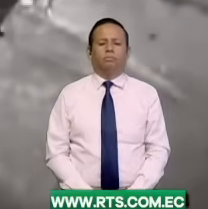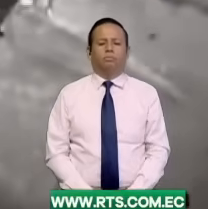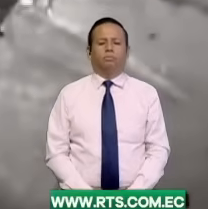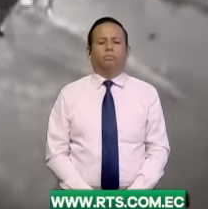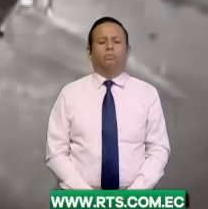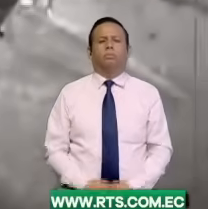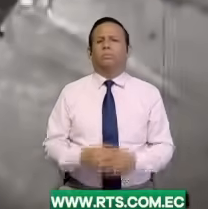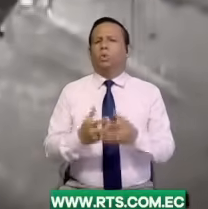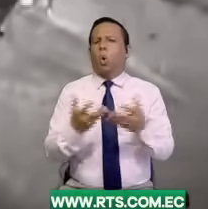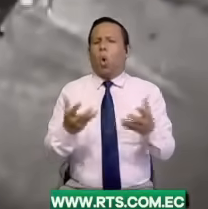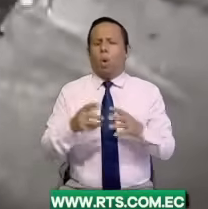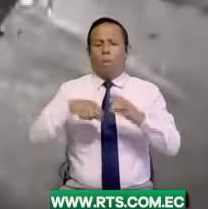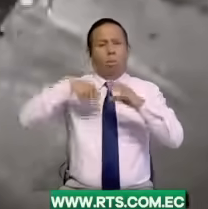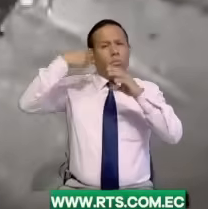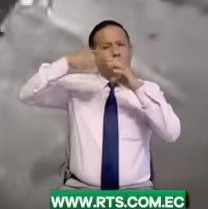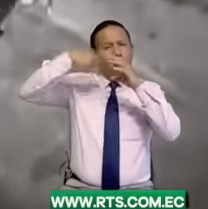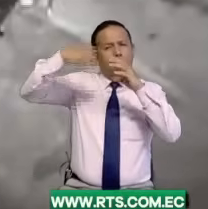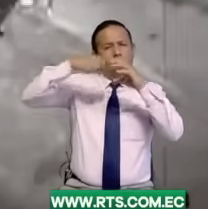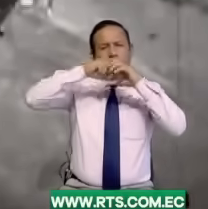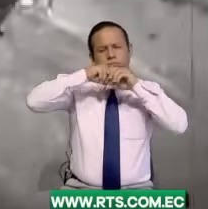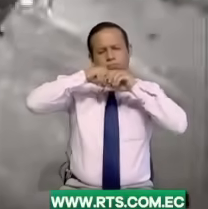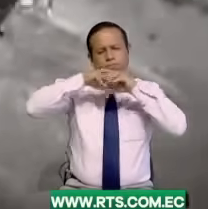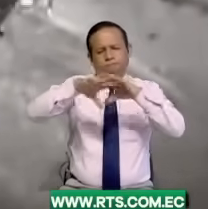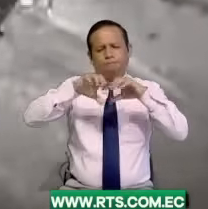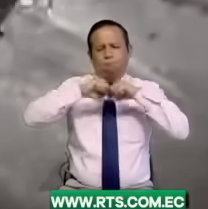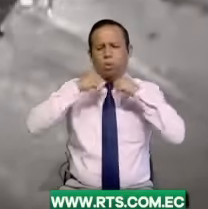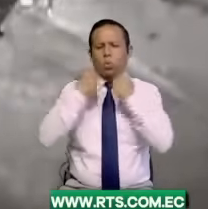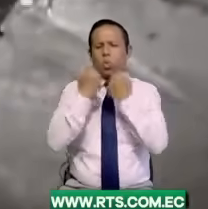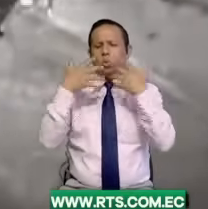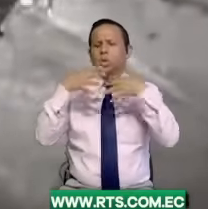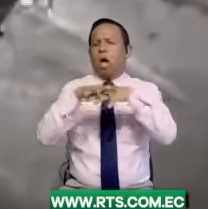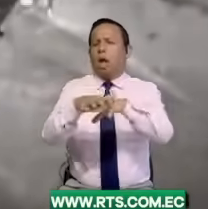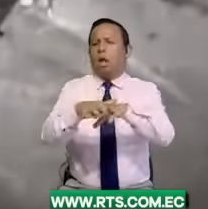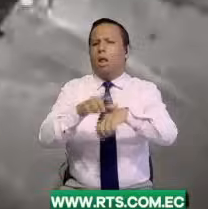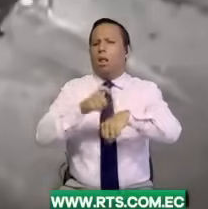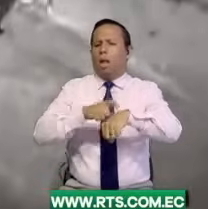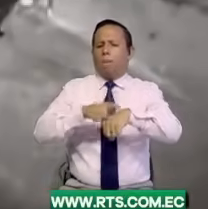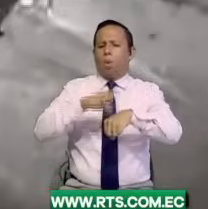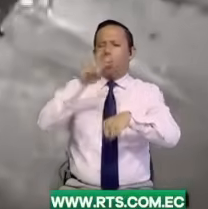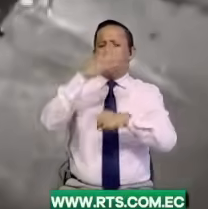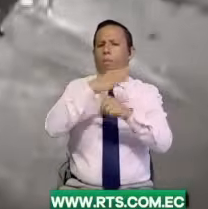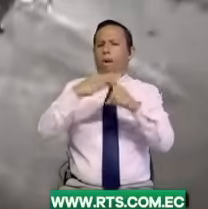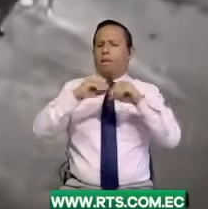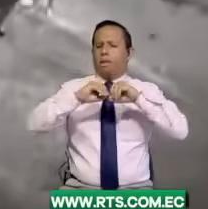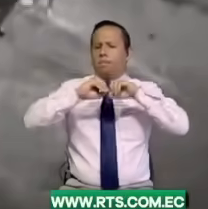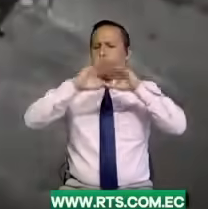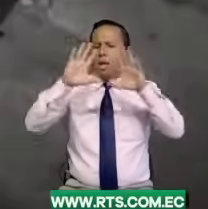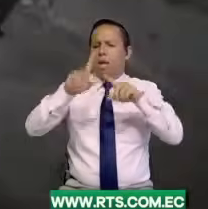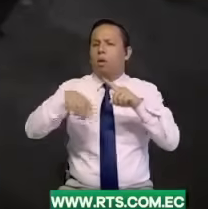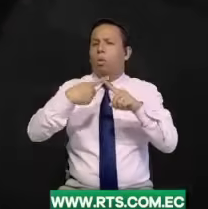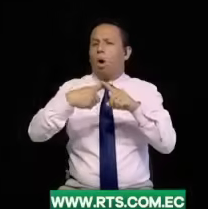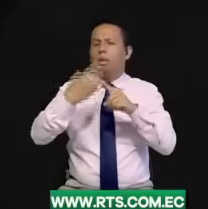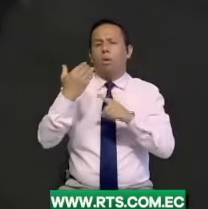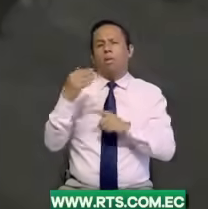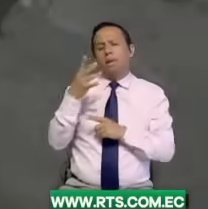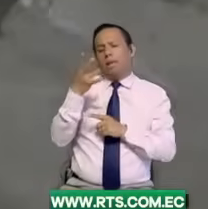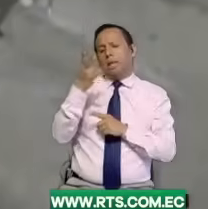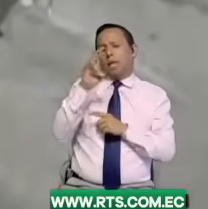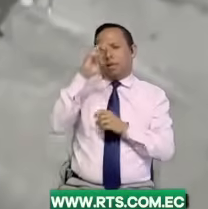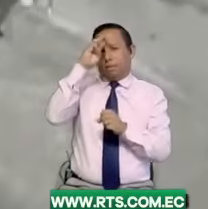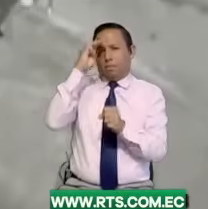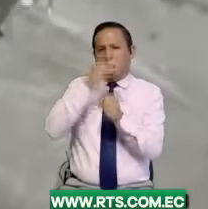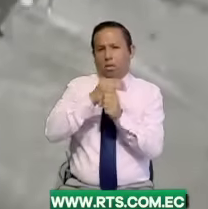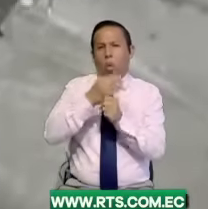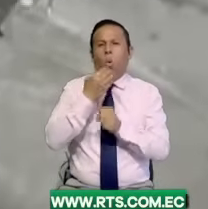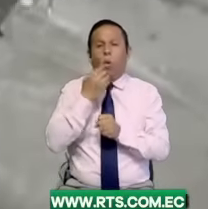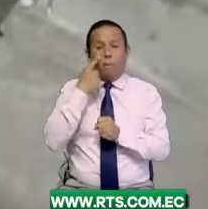El hecho se viralizó por las redes sociales. Fue registrado alrededor de las 2:30 de la madrugada del pasado 17 de mayo. En este se ve la llegada